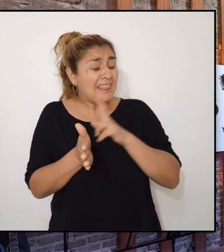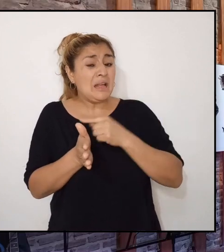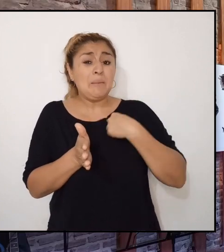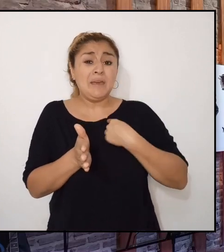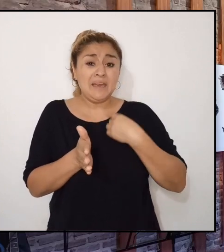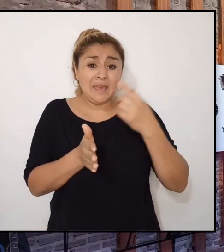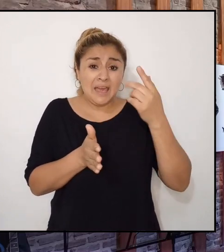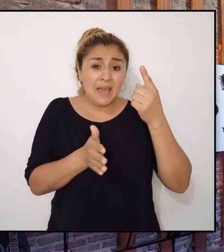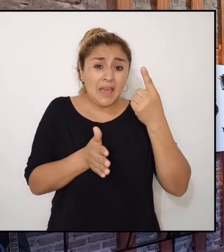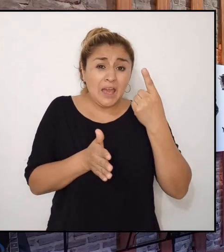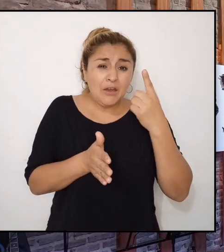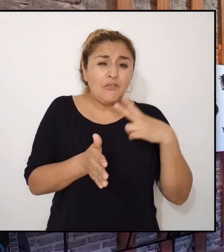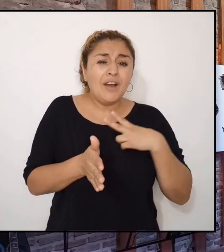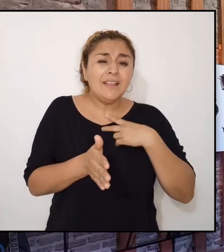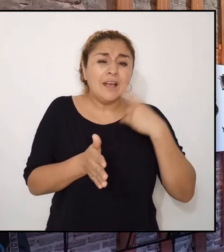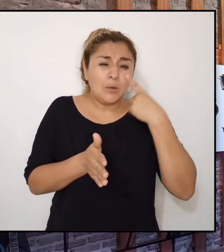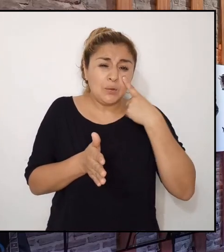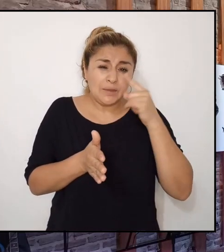Ahora,